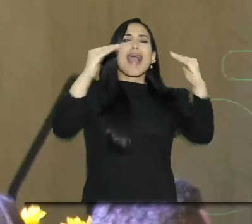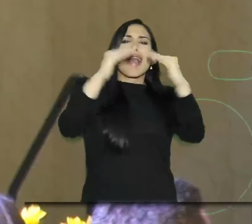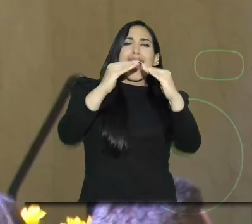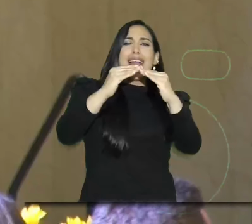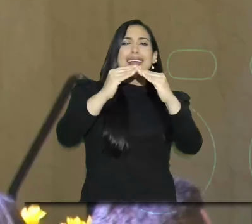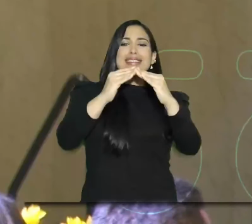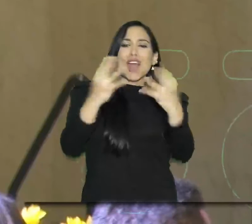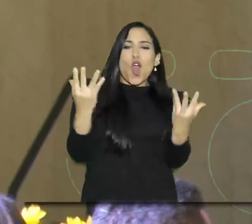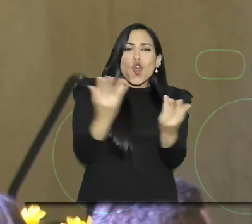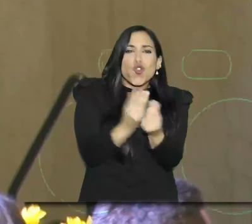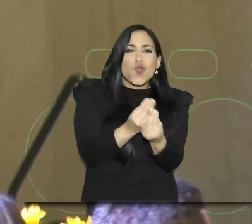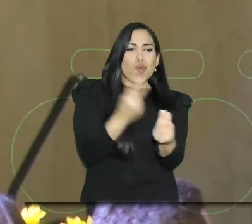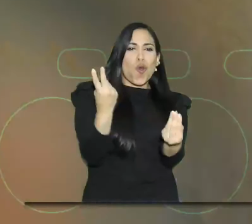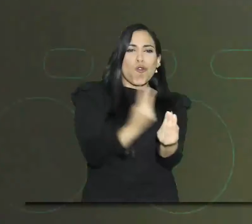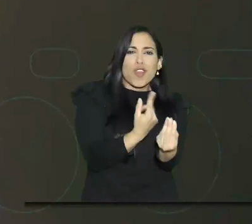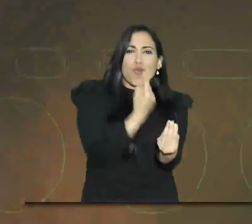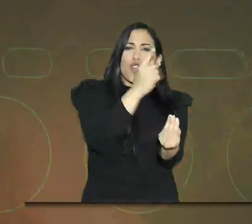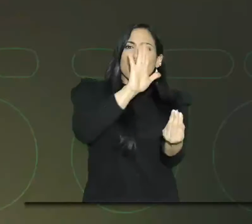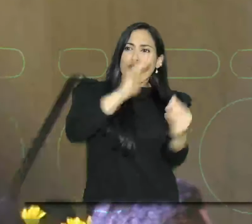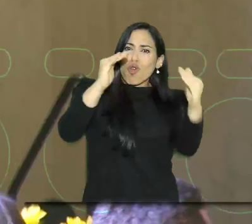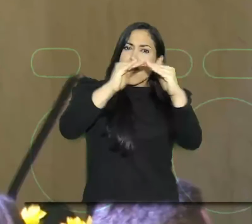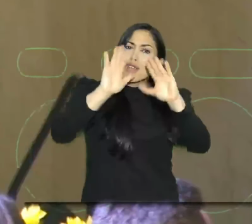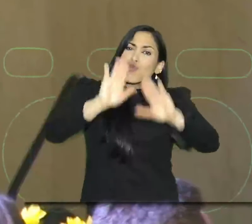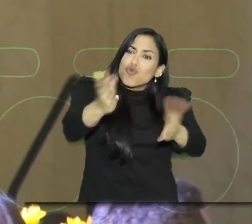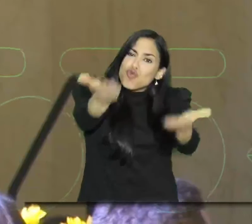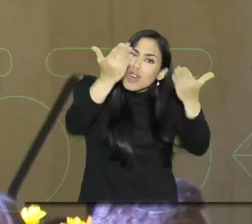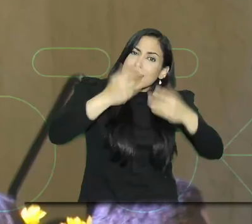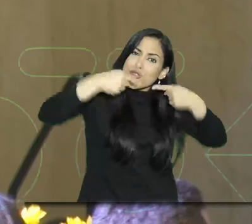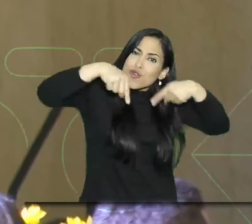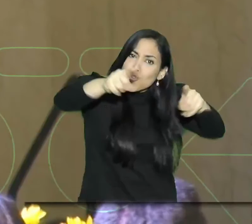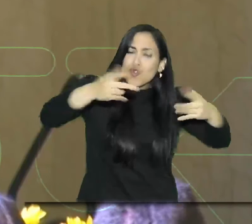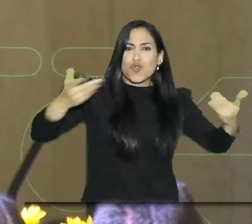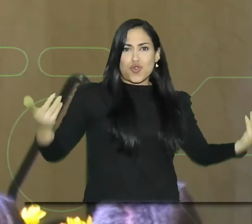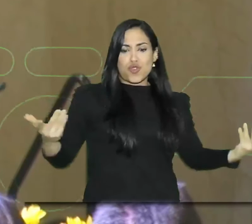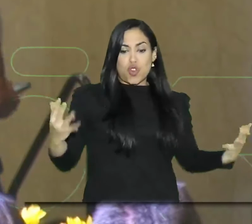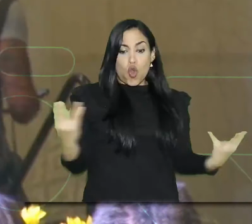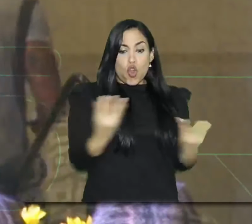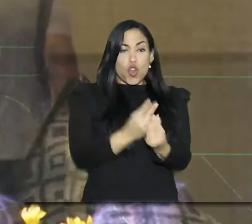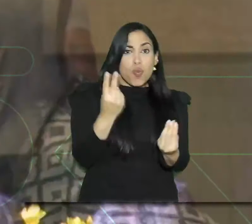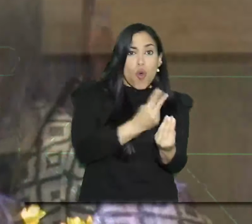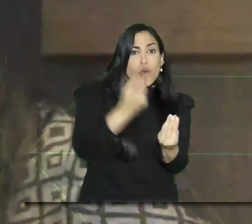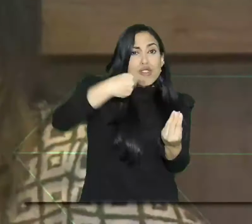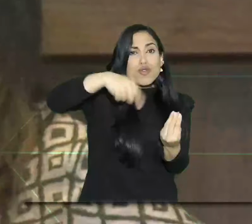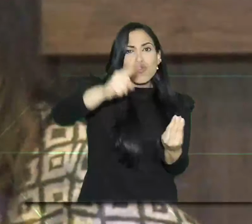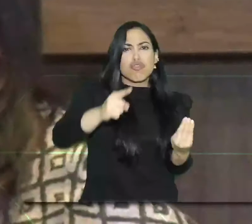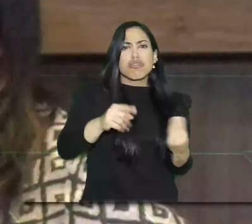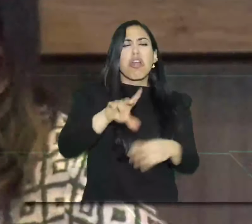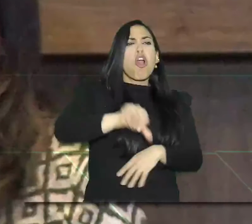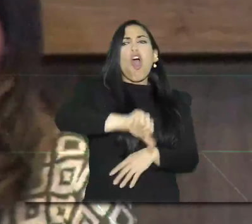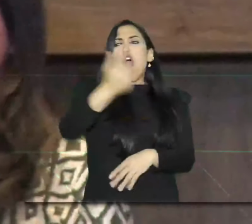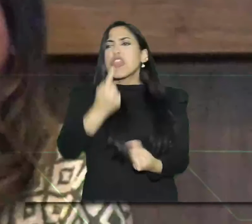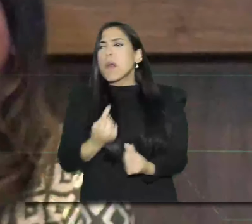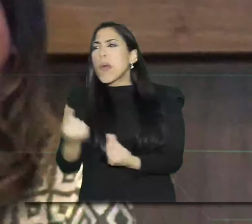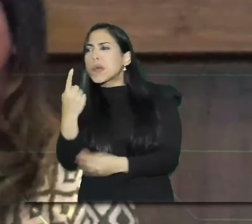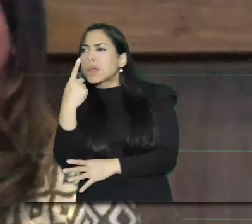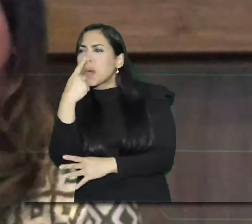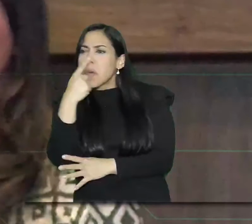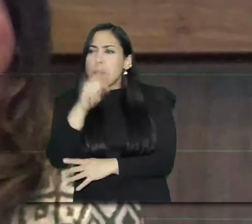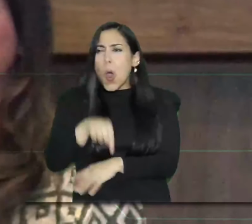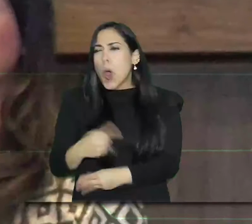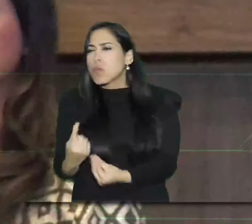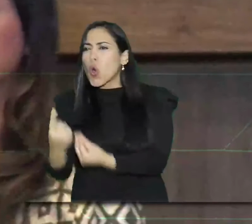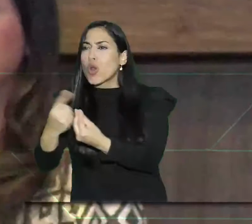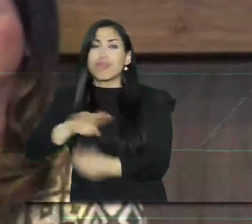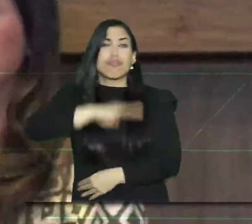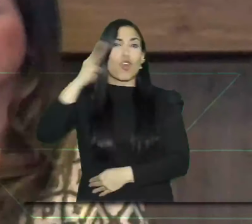en la casa de la Alianza Verde. Esta es su casa, la Alianza Verde. Ustedes no pueden estar